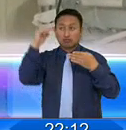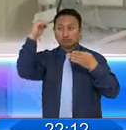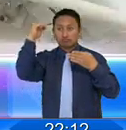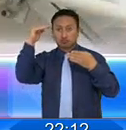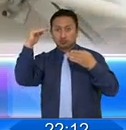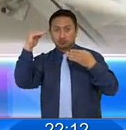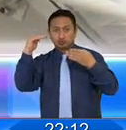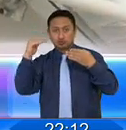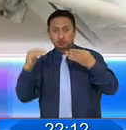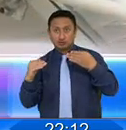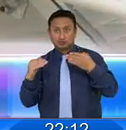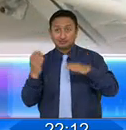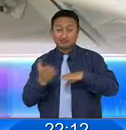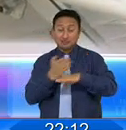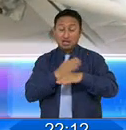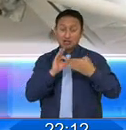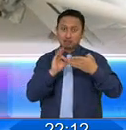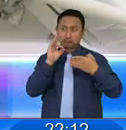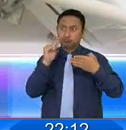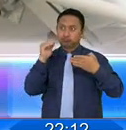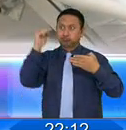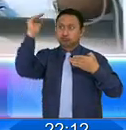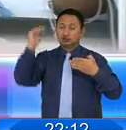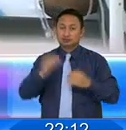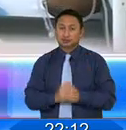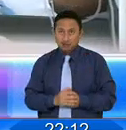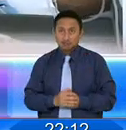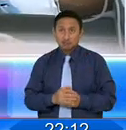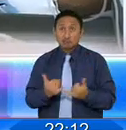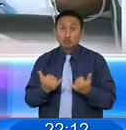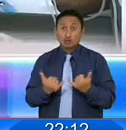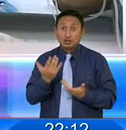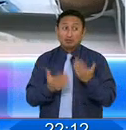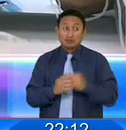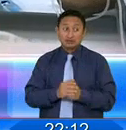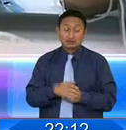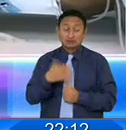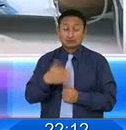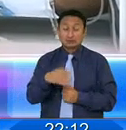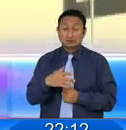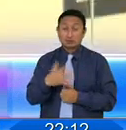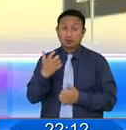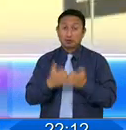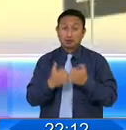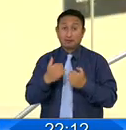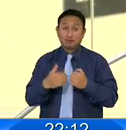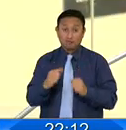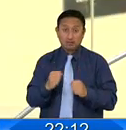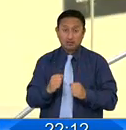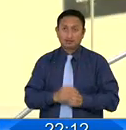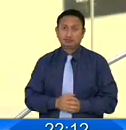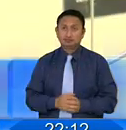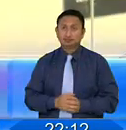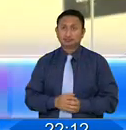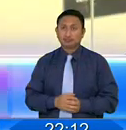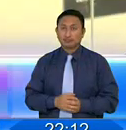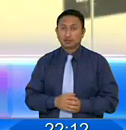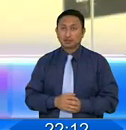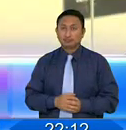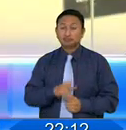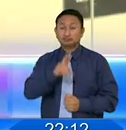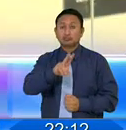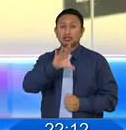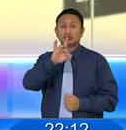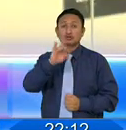empezó a disparar y que de no haber sido así, hoy otra historia se estaría contando. No se iba en 28